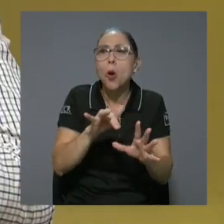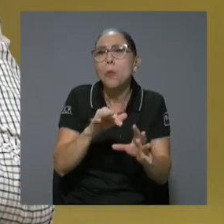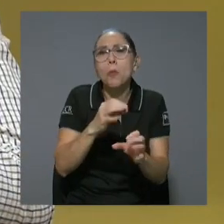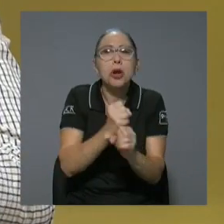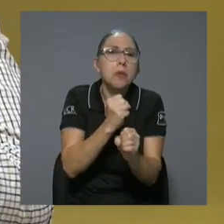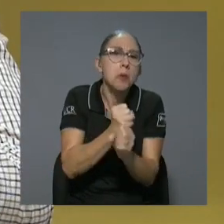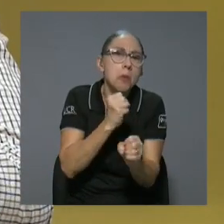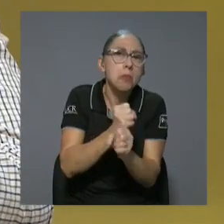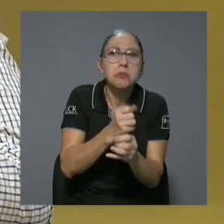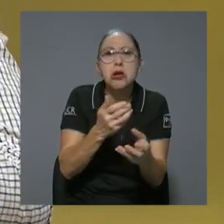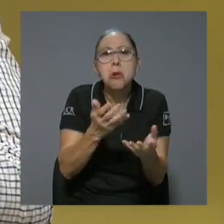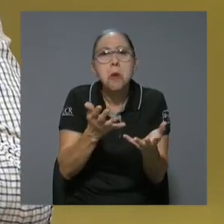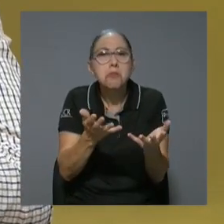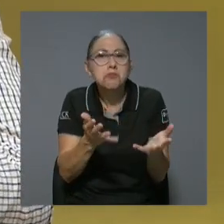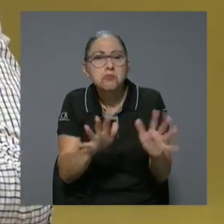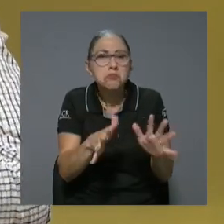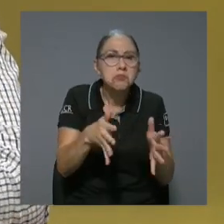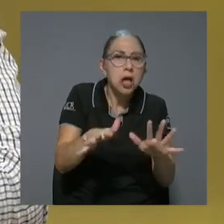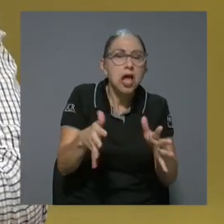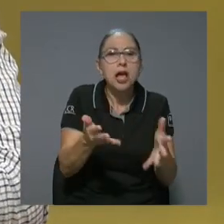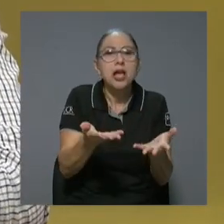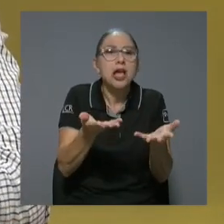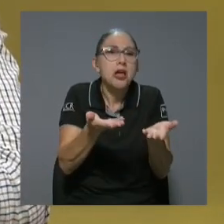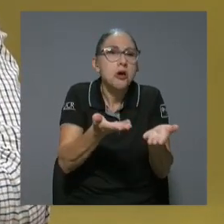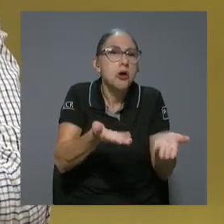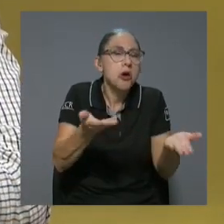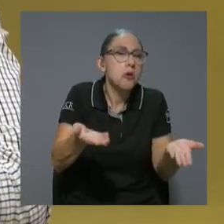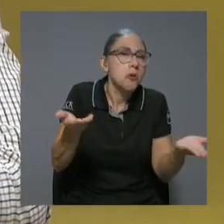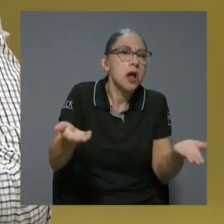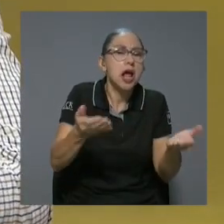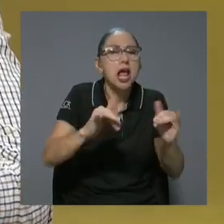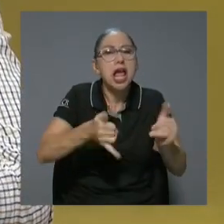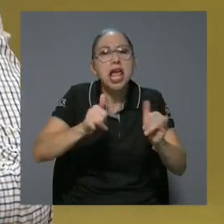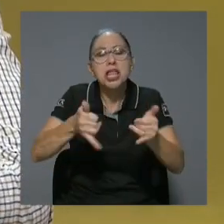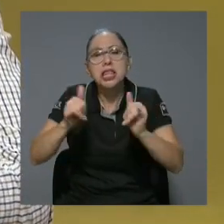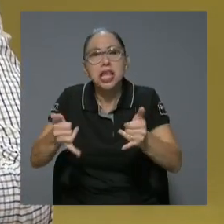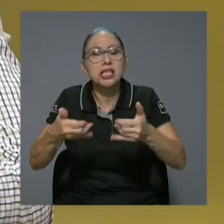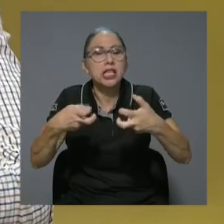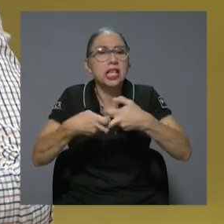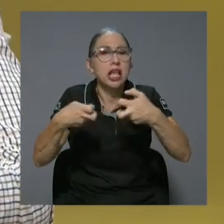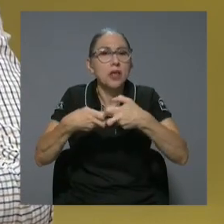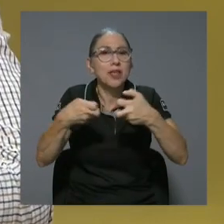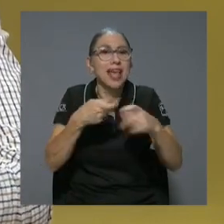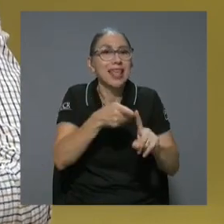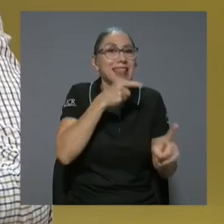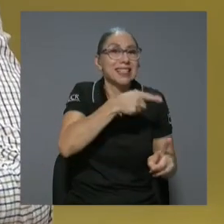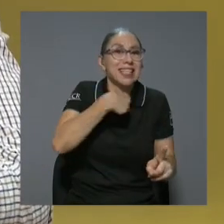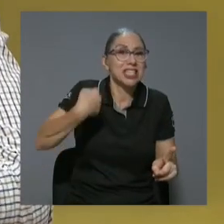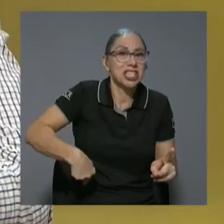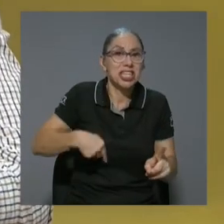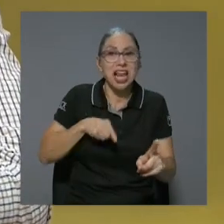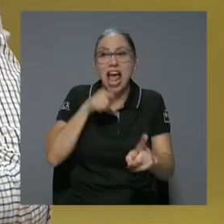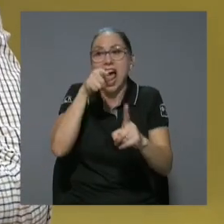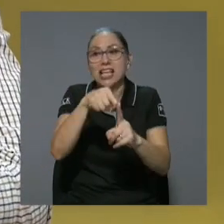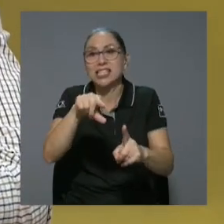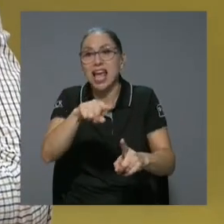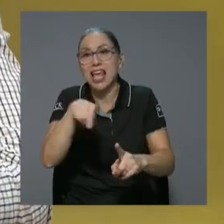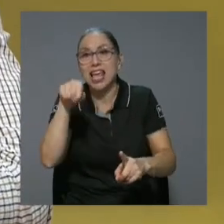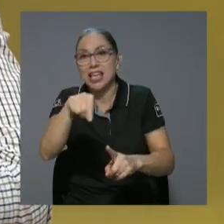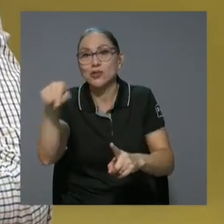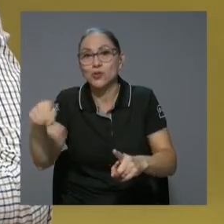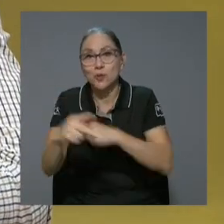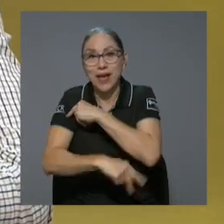ciertos electrodomésticos, de juguetes que se estaría moviendo de China hacia estos países. Y ese cambio va a ser muy significativo y de hecho